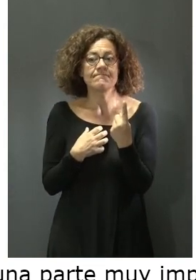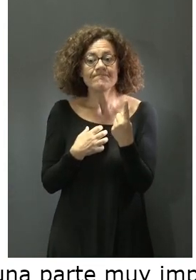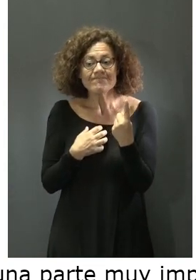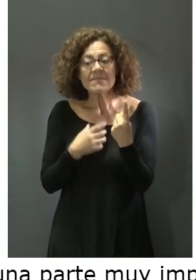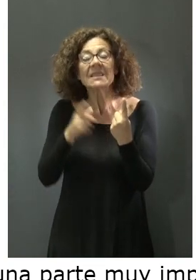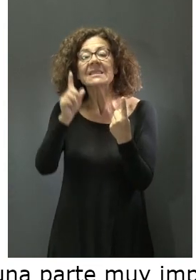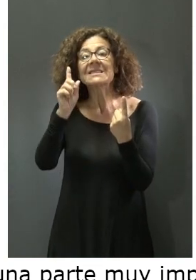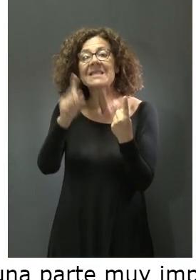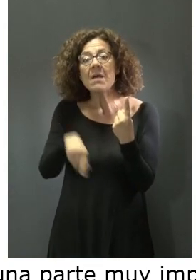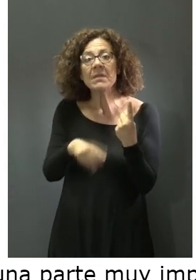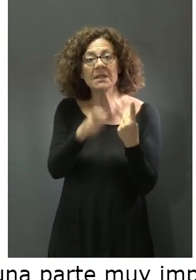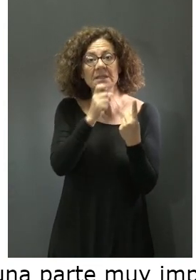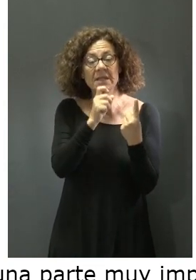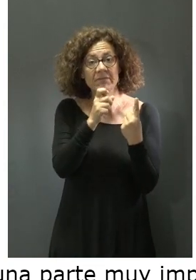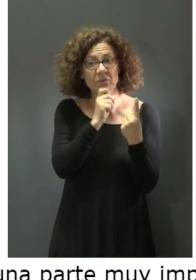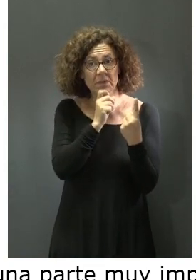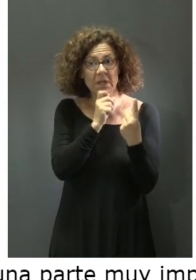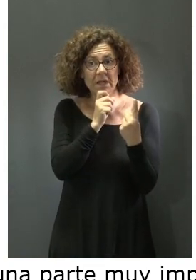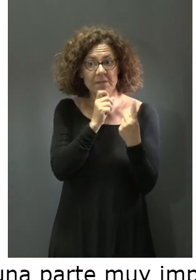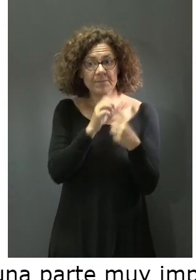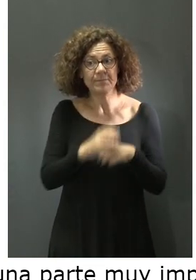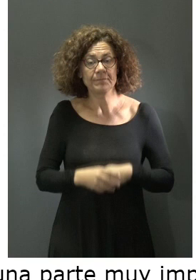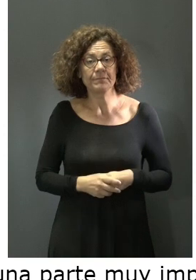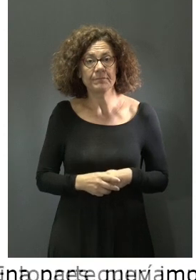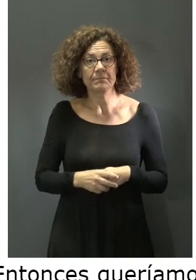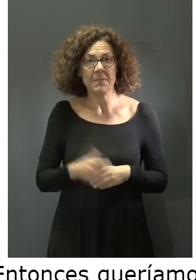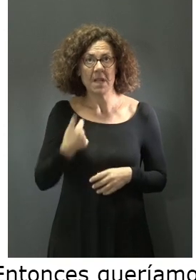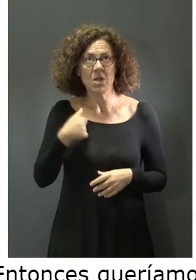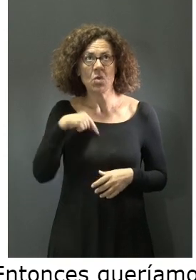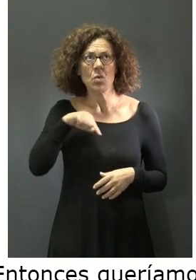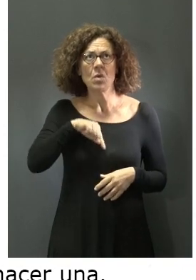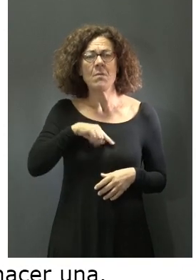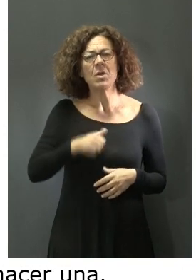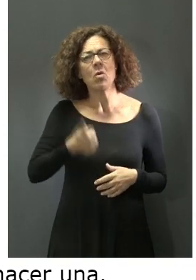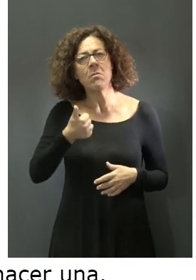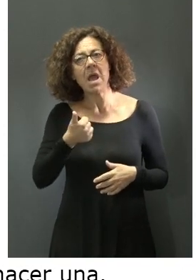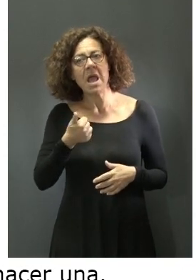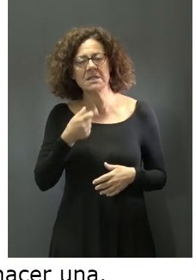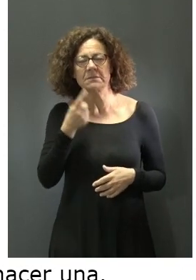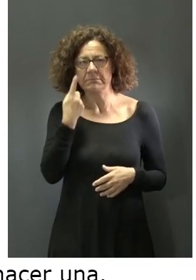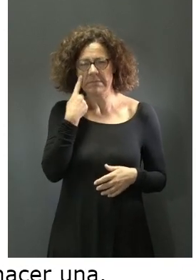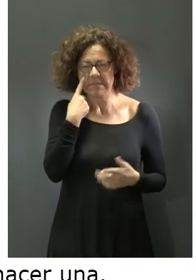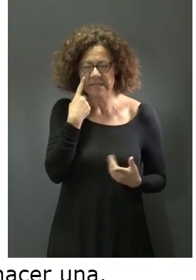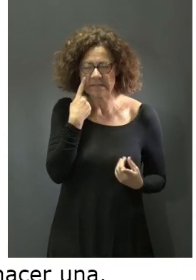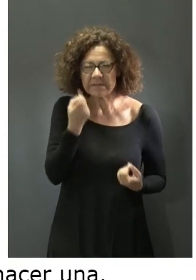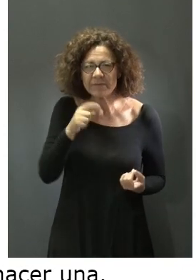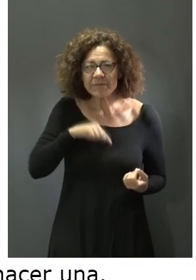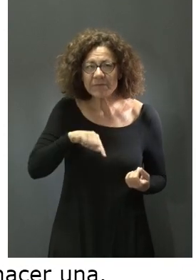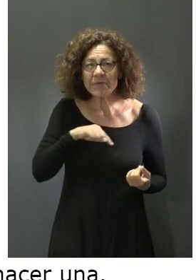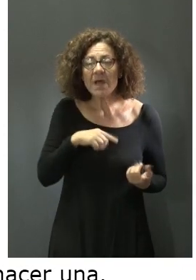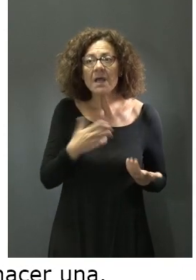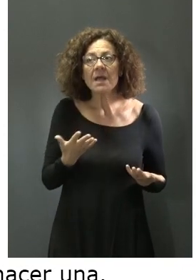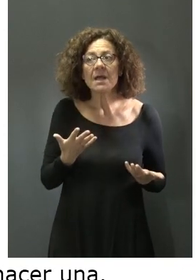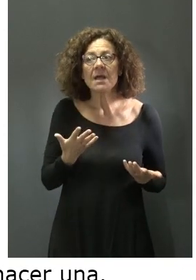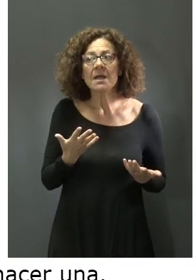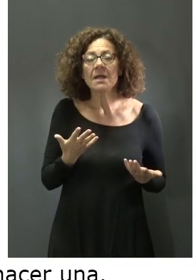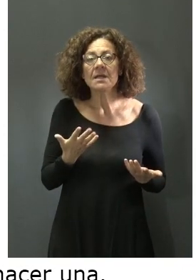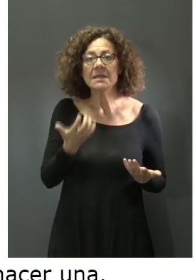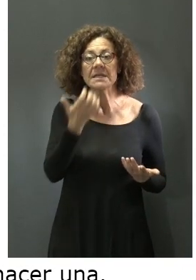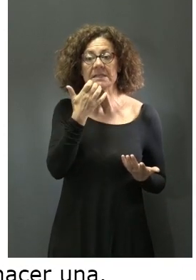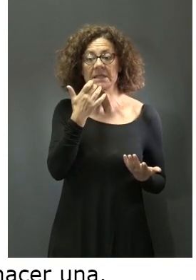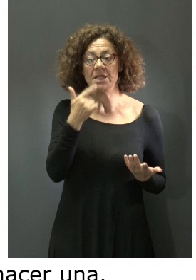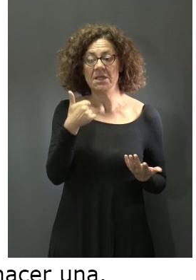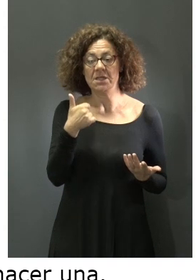Otra de las dificultades que veo, pero ya veo más a menudo en general, sería que, o sea, cuando